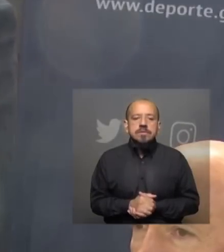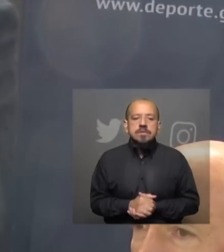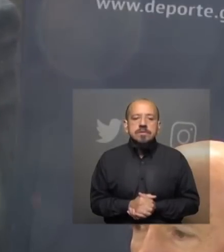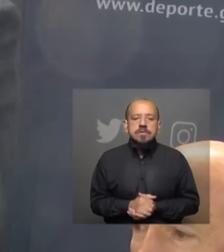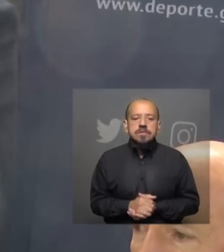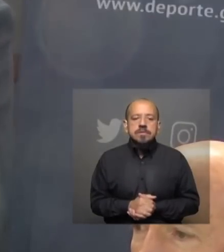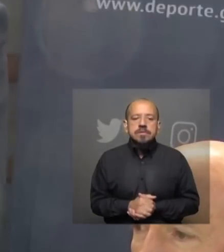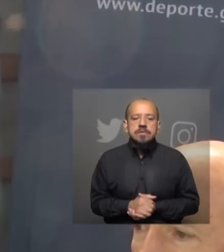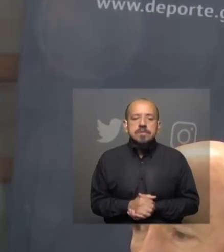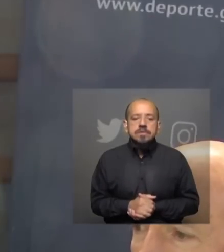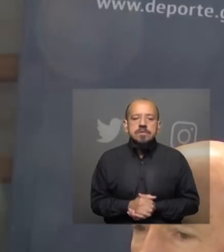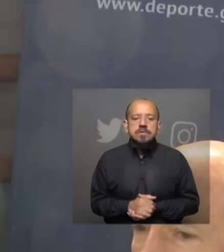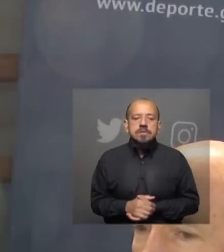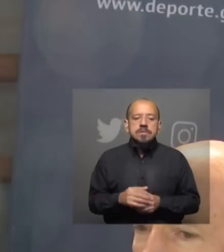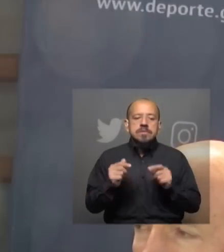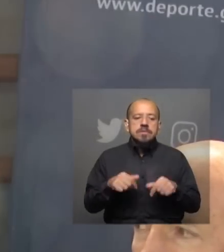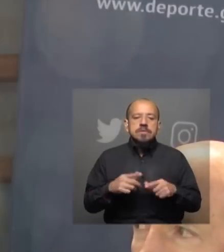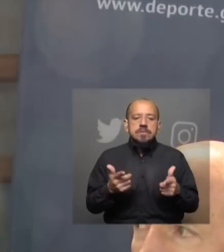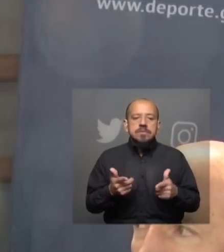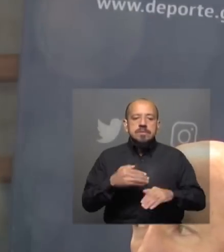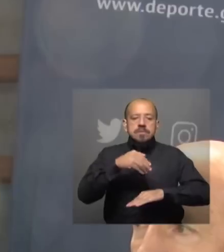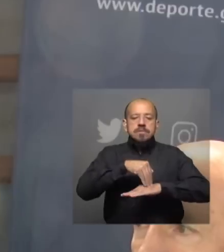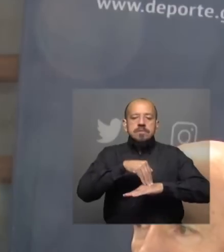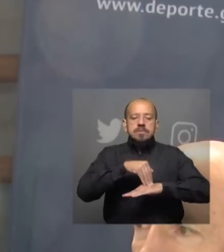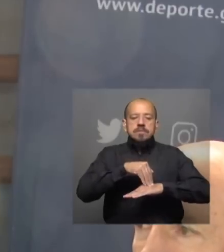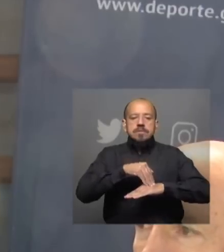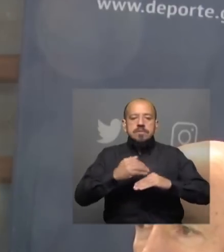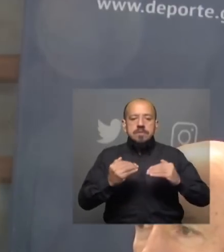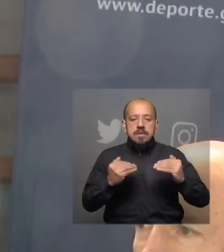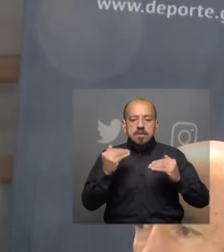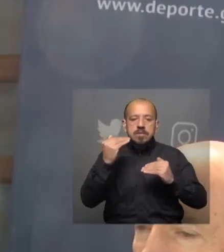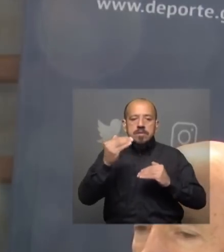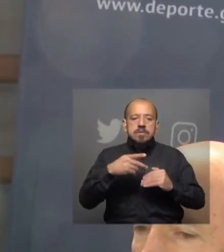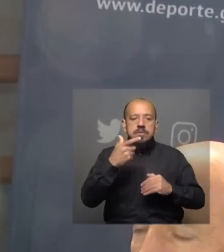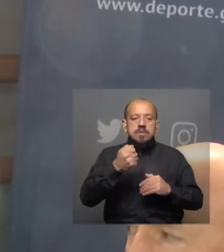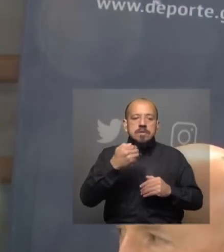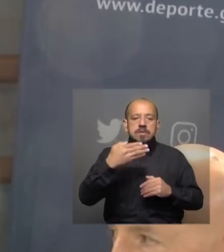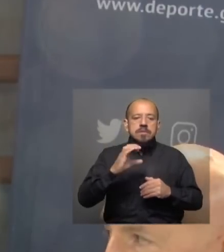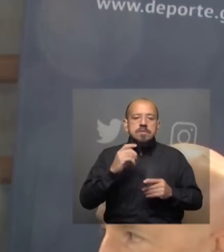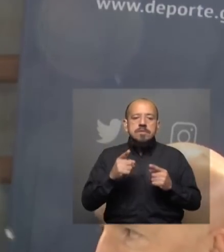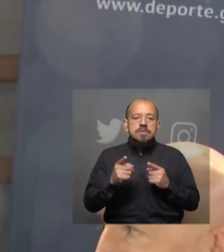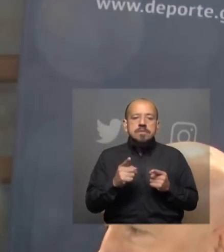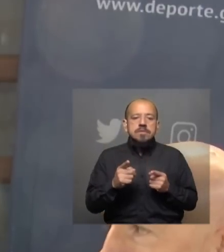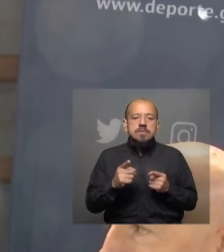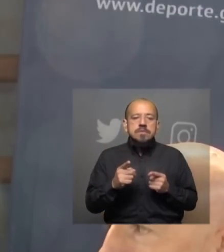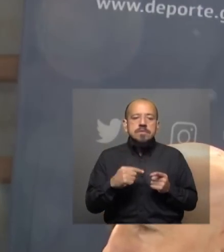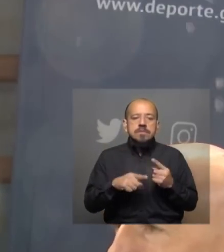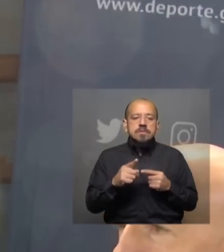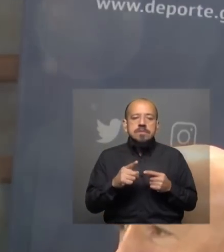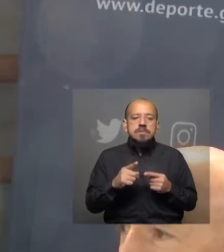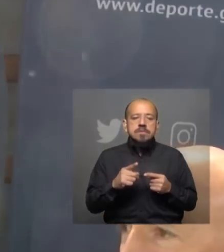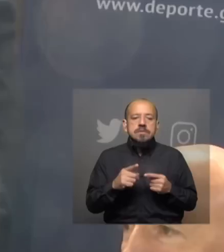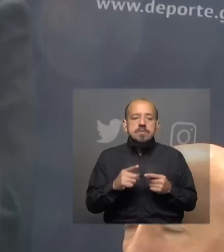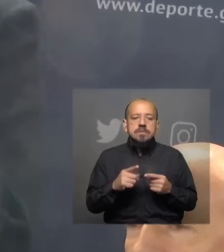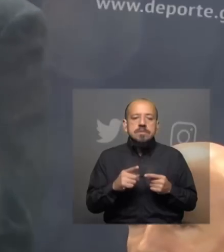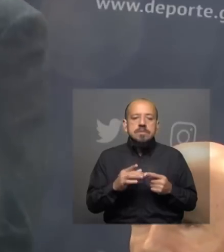y acá No hay municipios categoría a b o c más allá de los números o de las letras